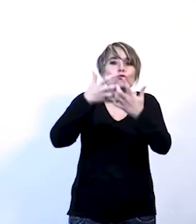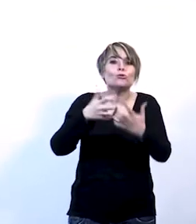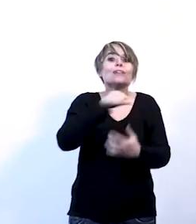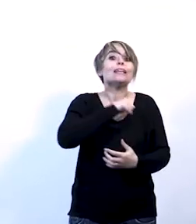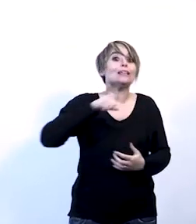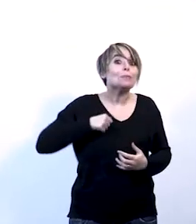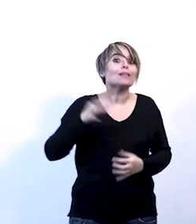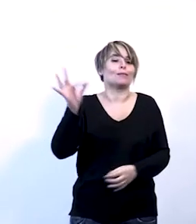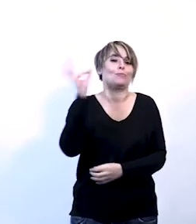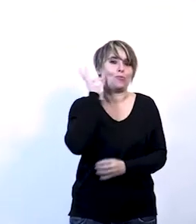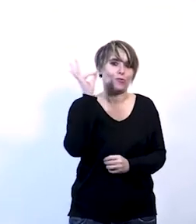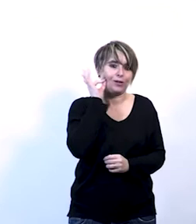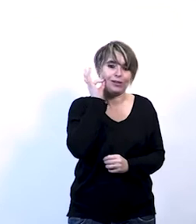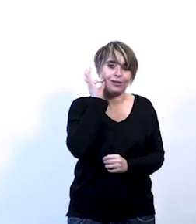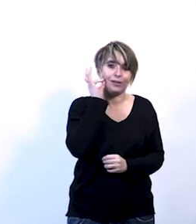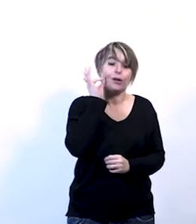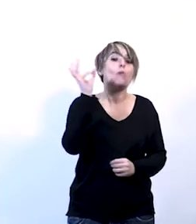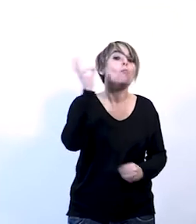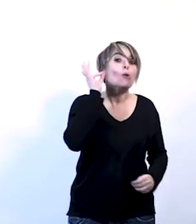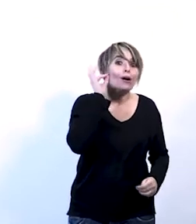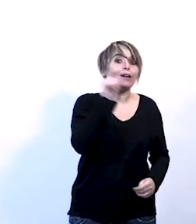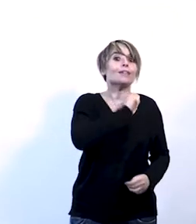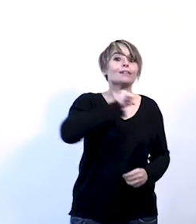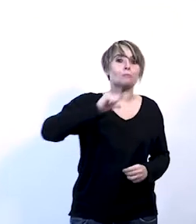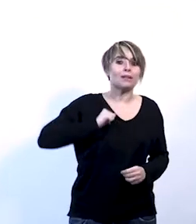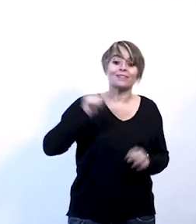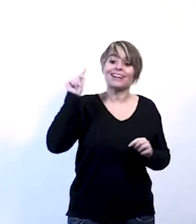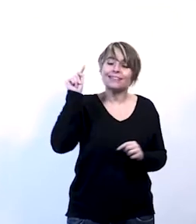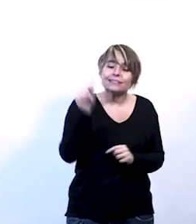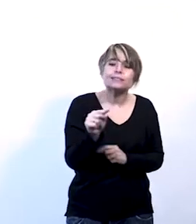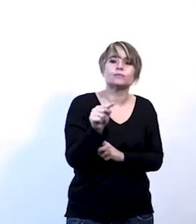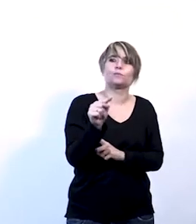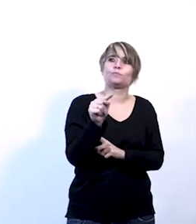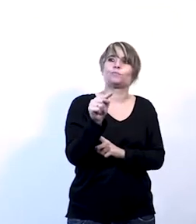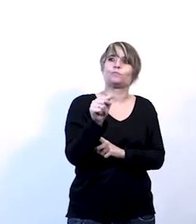mujer. Y la independencia de la mujer